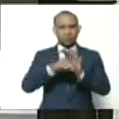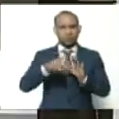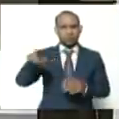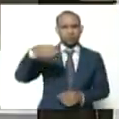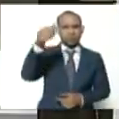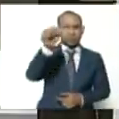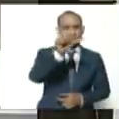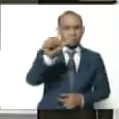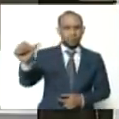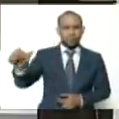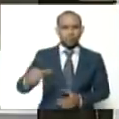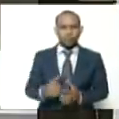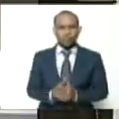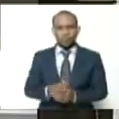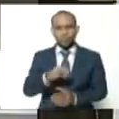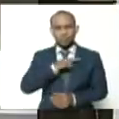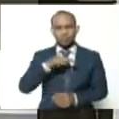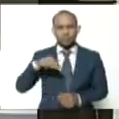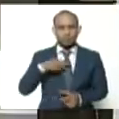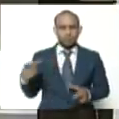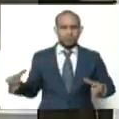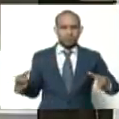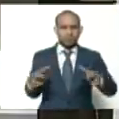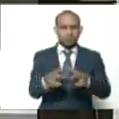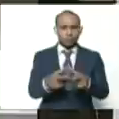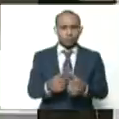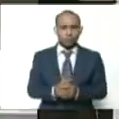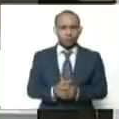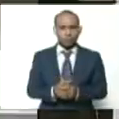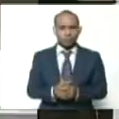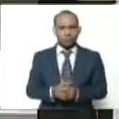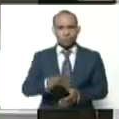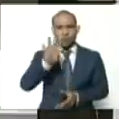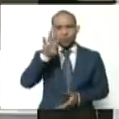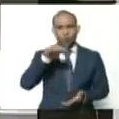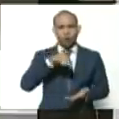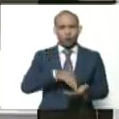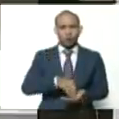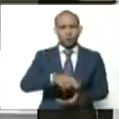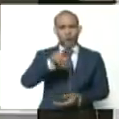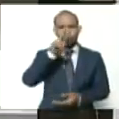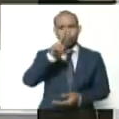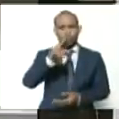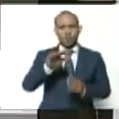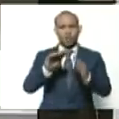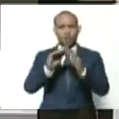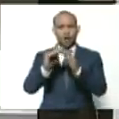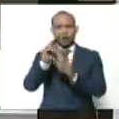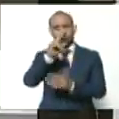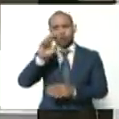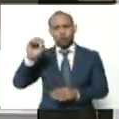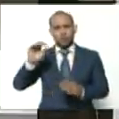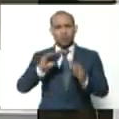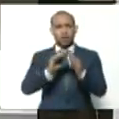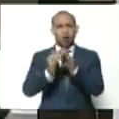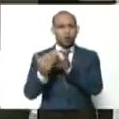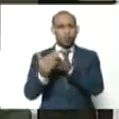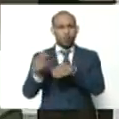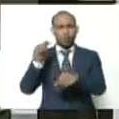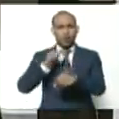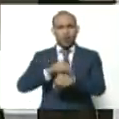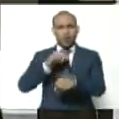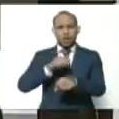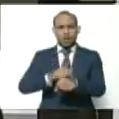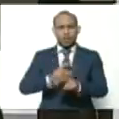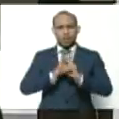semana. Vamos a hacer una reunión con las 4.200 comunas del país en tiempo real,